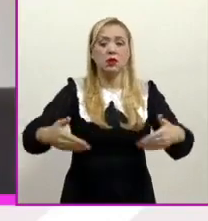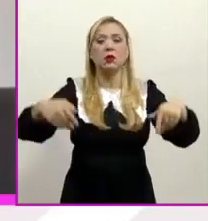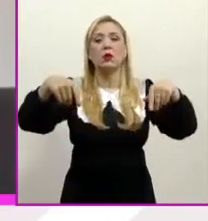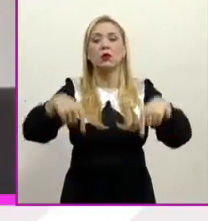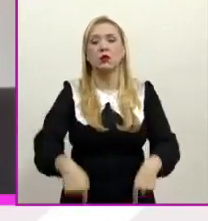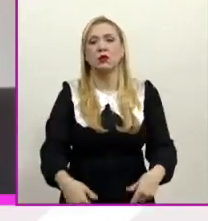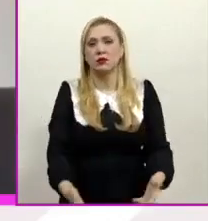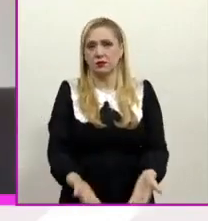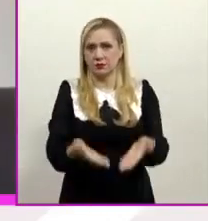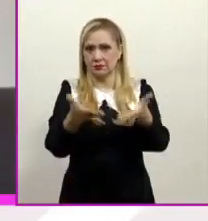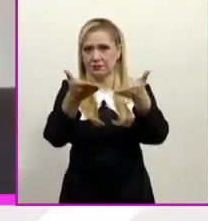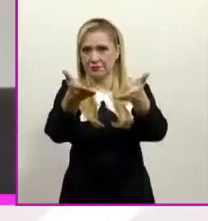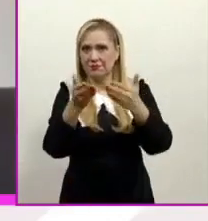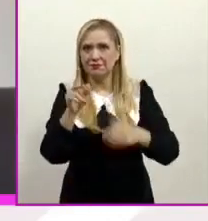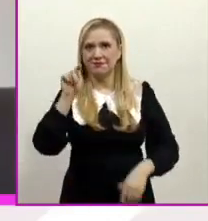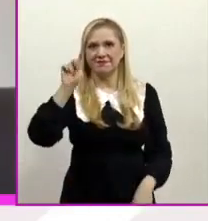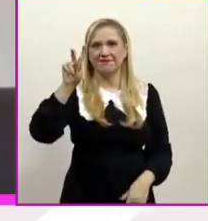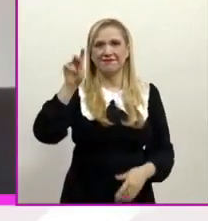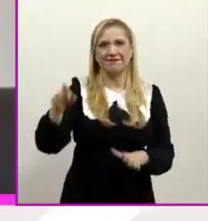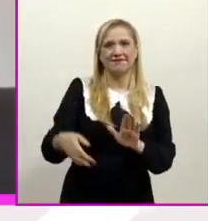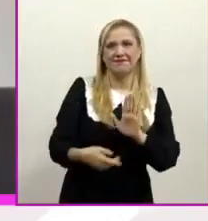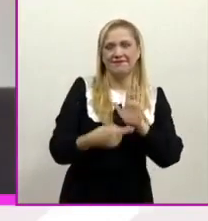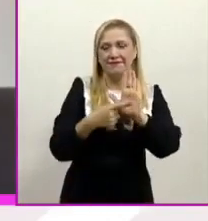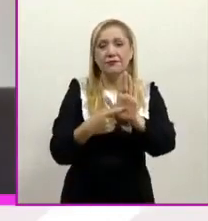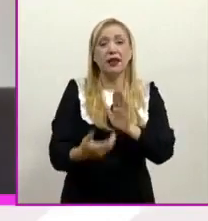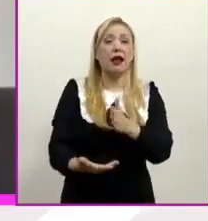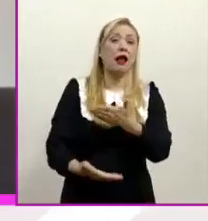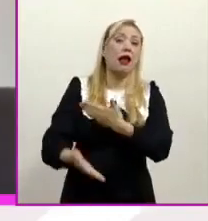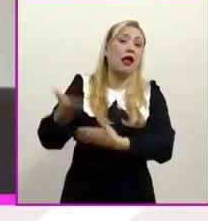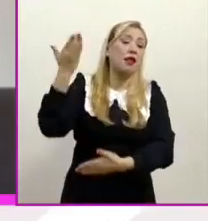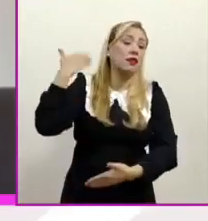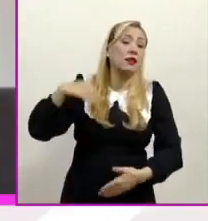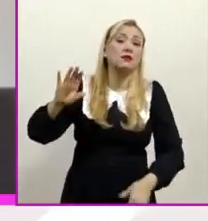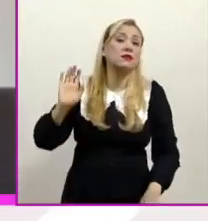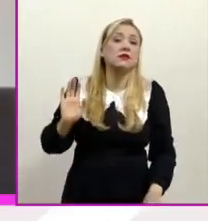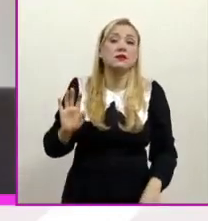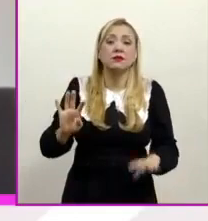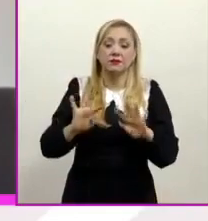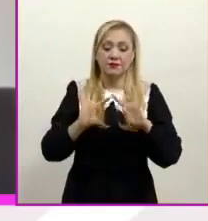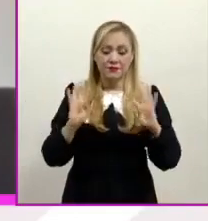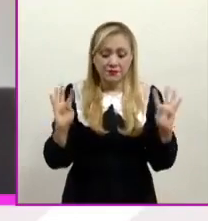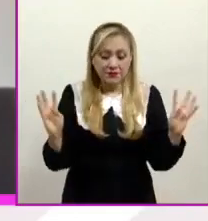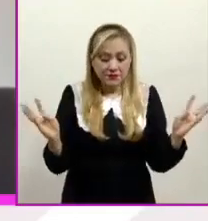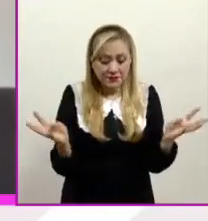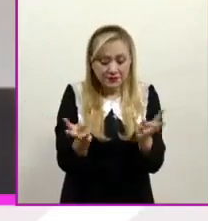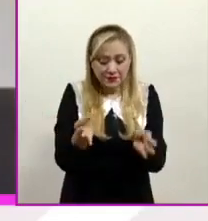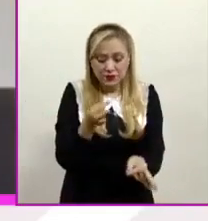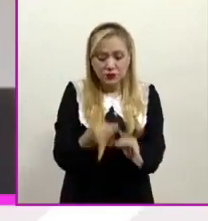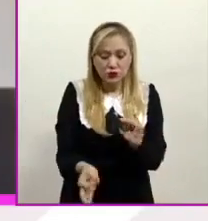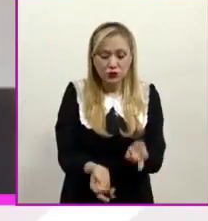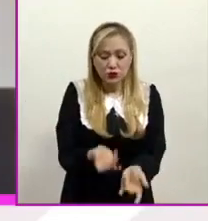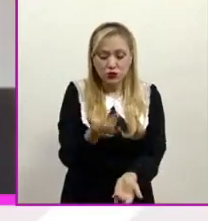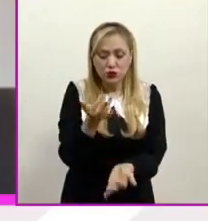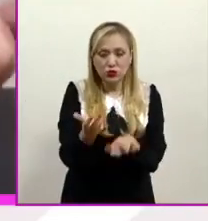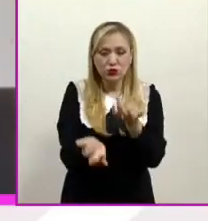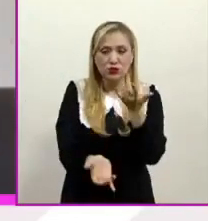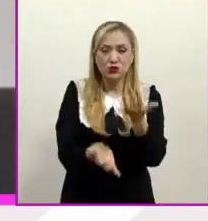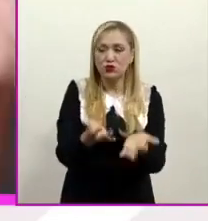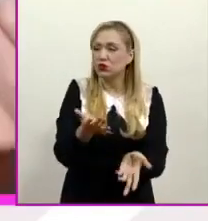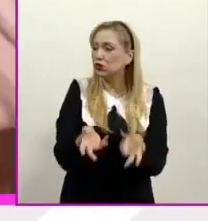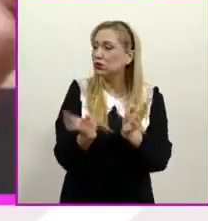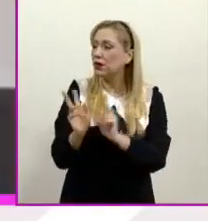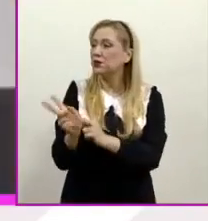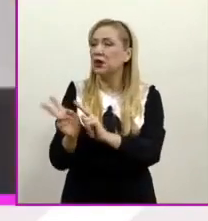de las plataformas, a través de una pantalla. Antes las historias se contaban alrededor de una fogata. Entonces es importante porque eso